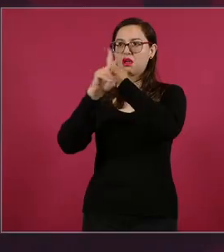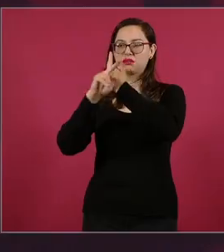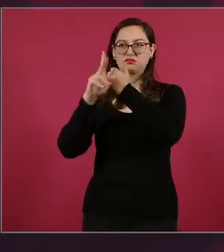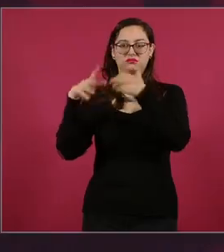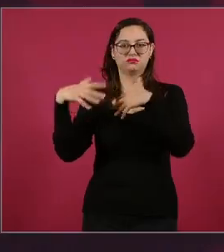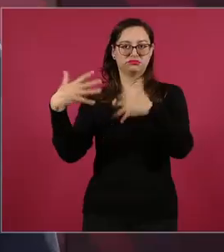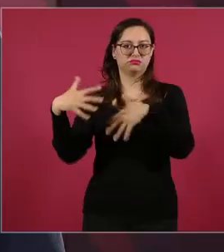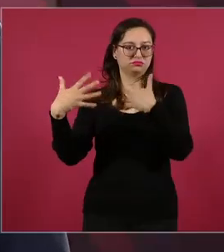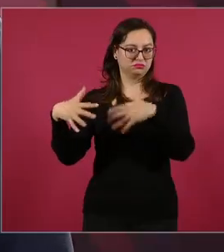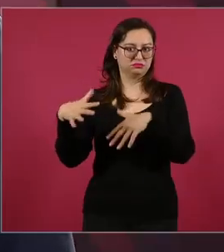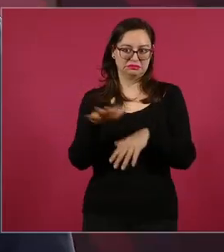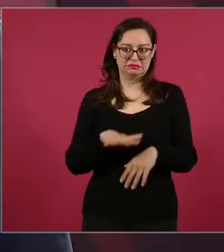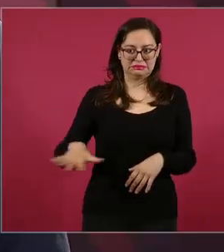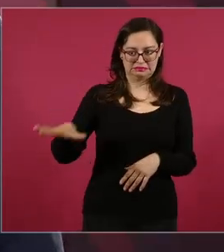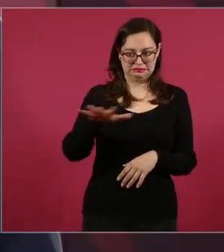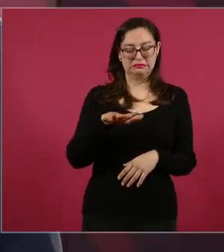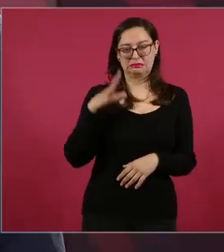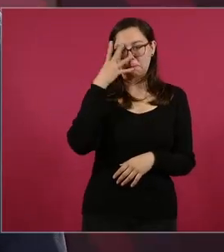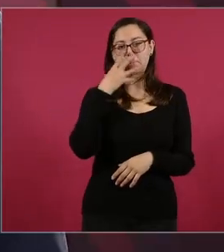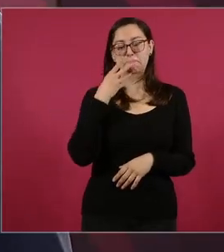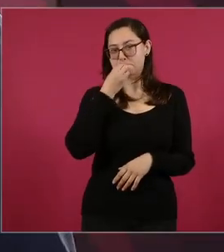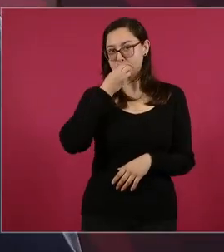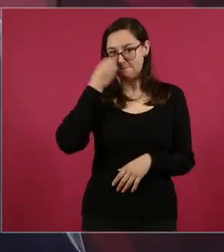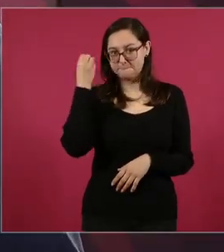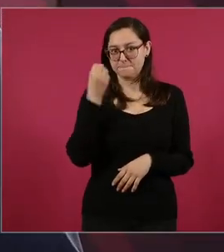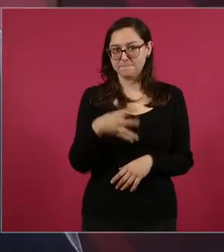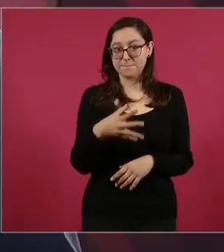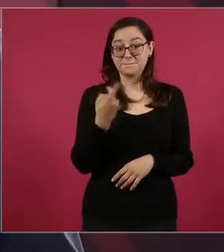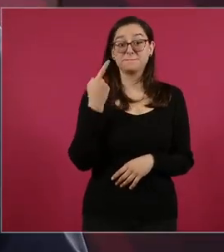pero aquí no es nada más Palenque, sino es